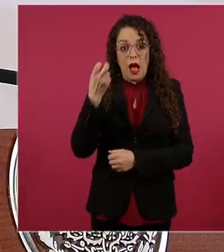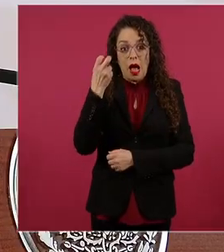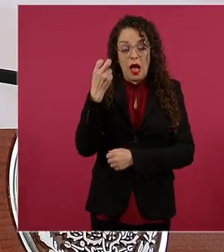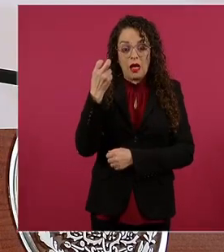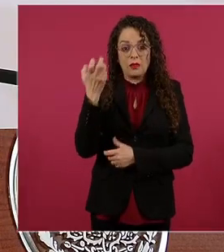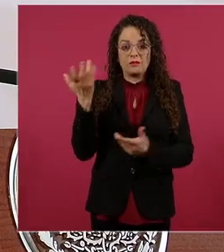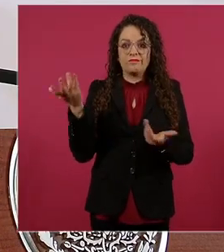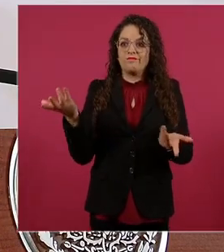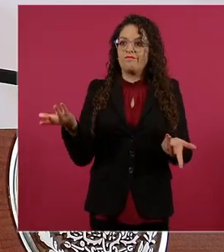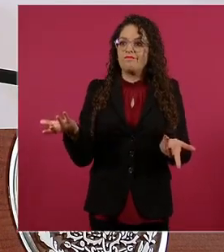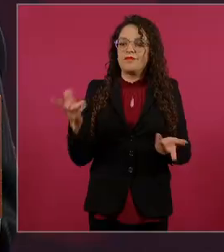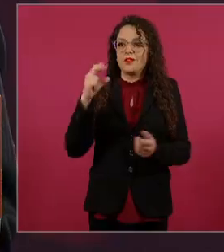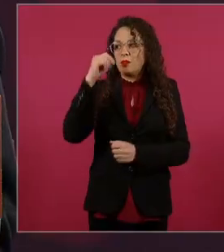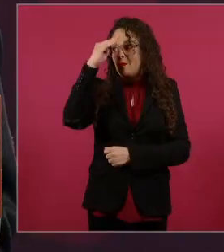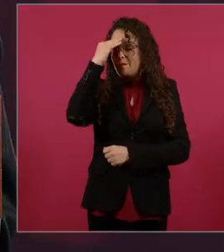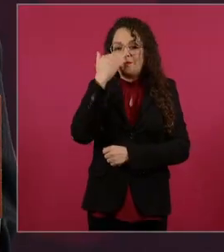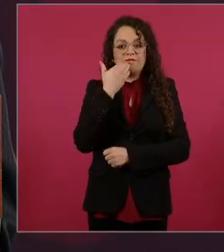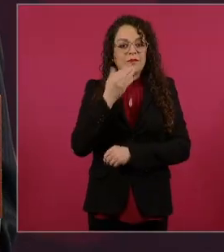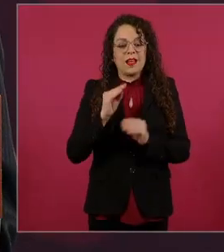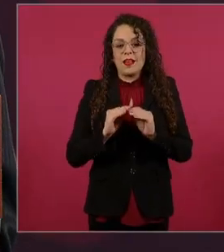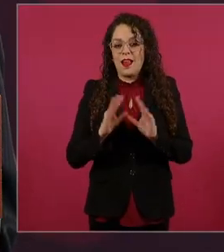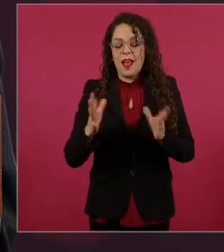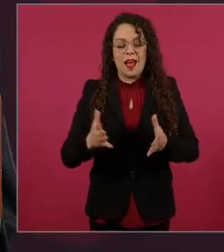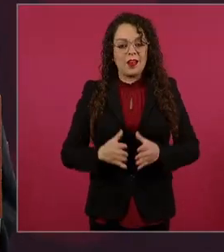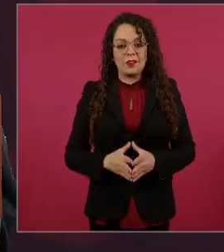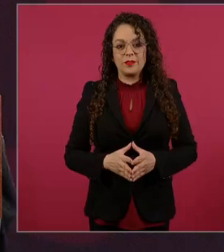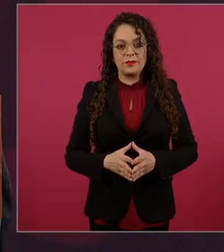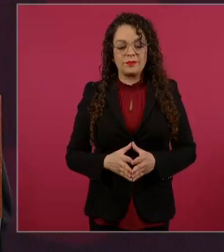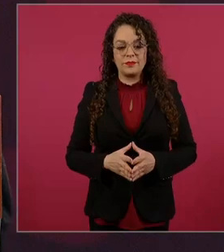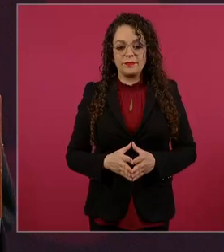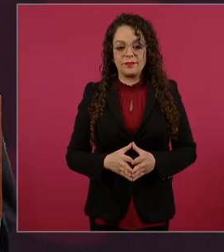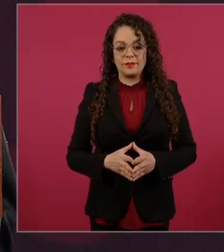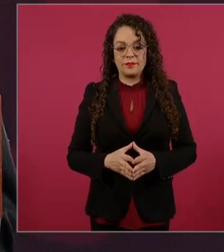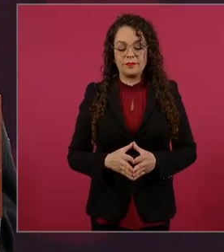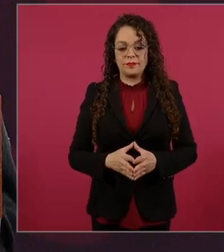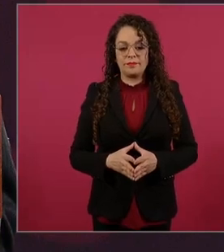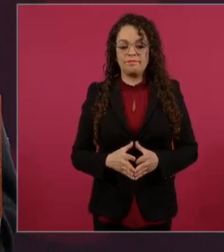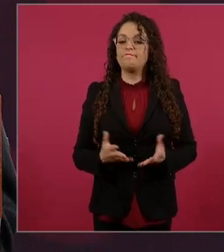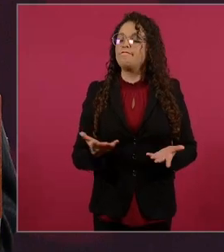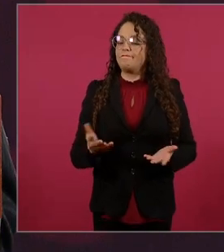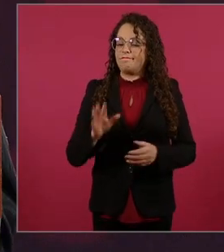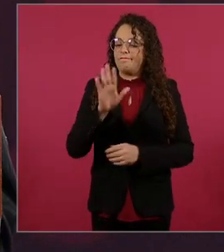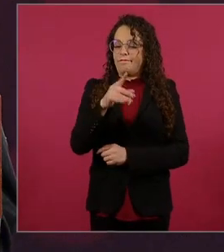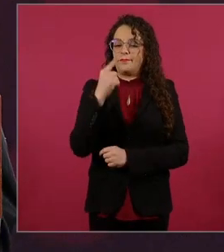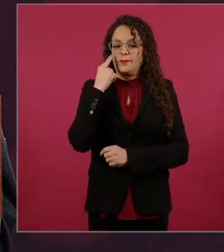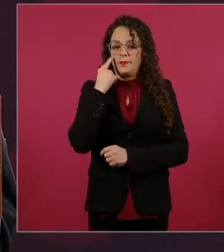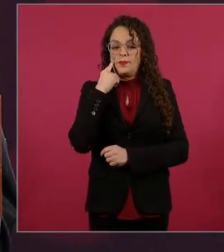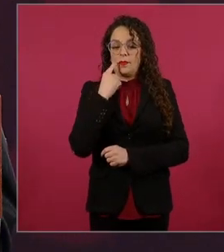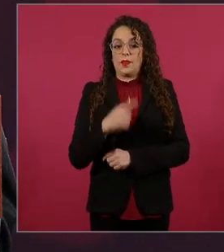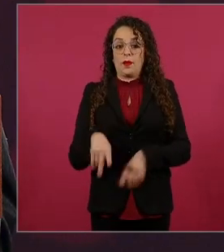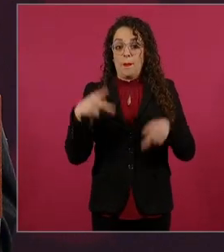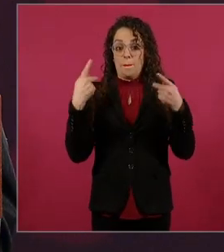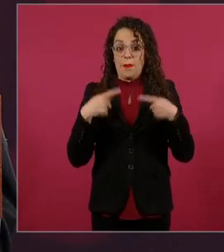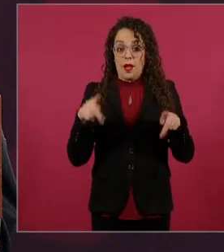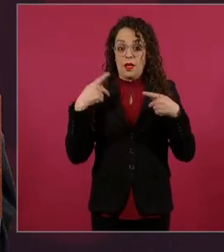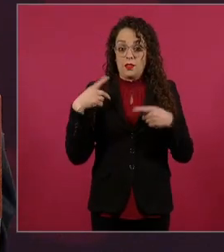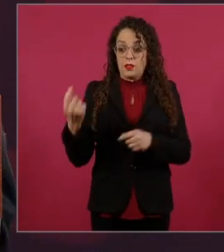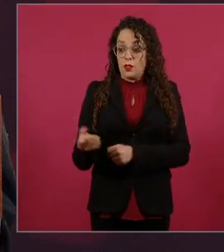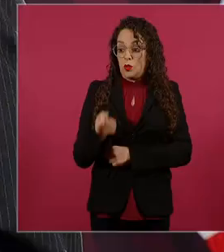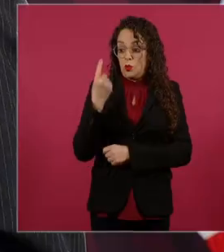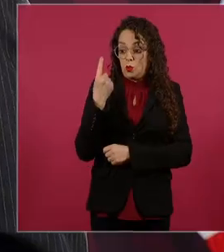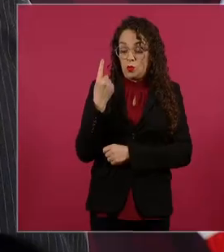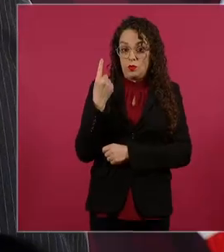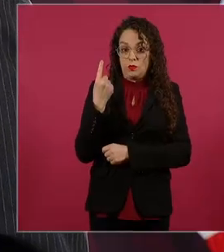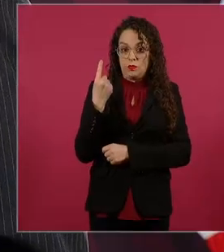también es que cuando una persona se entrega por entero a la